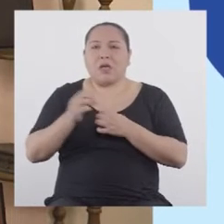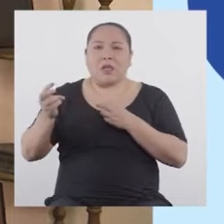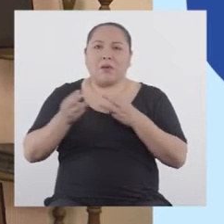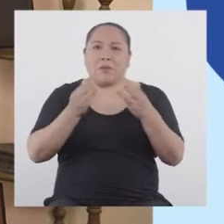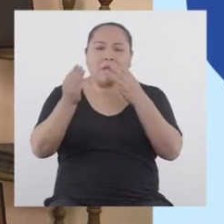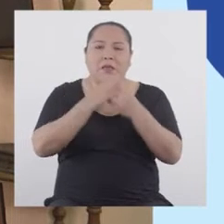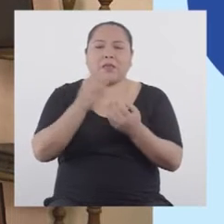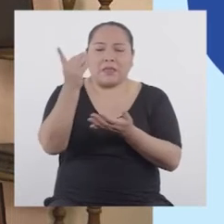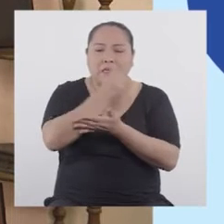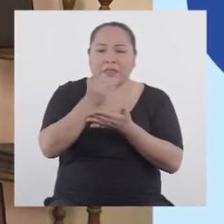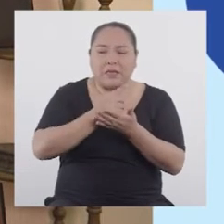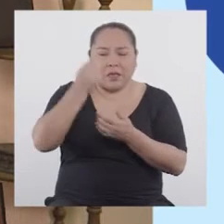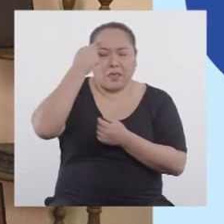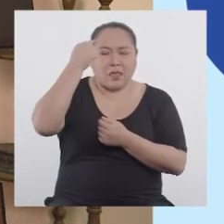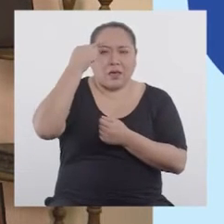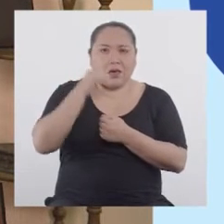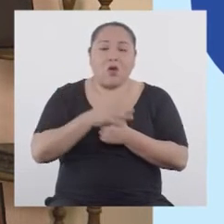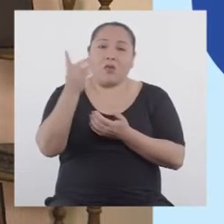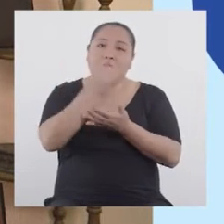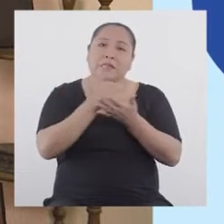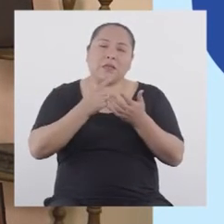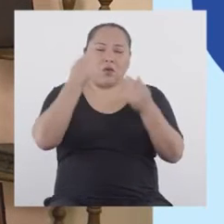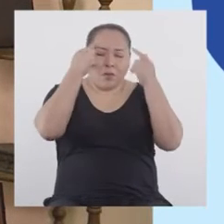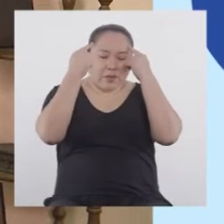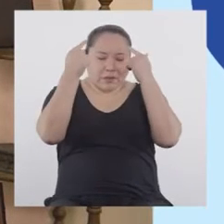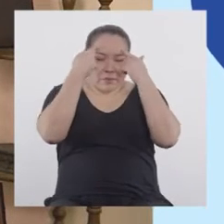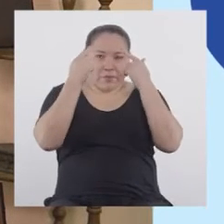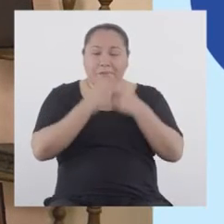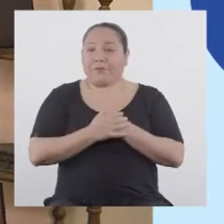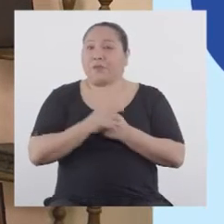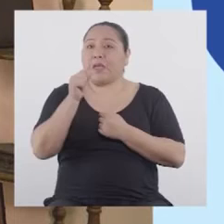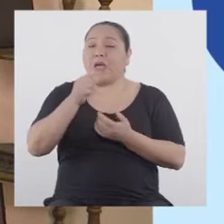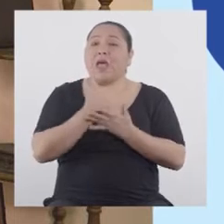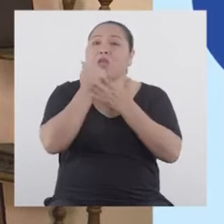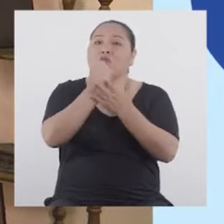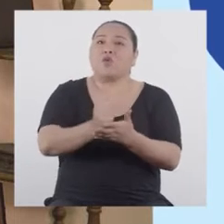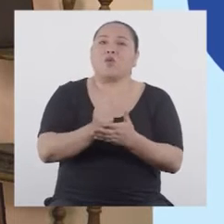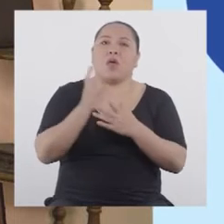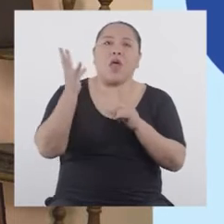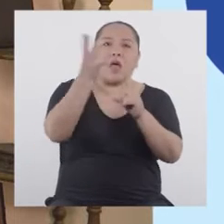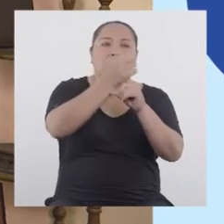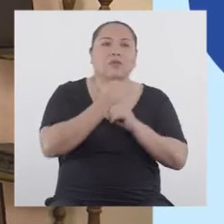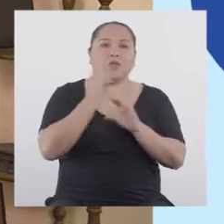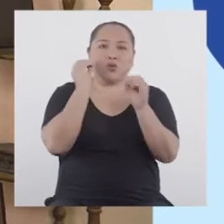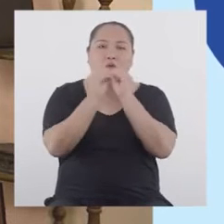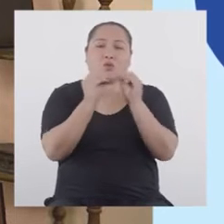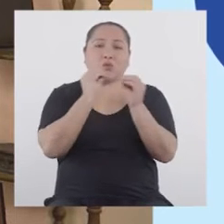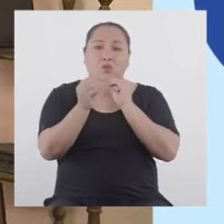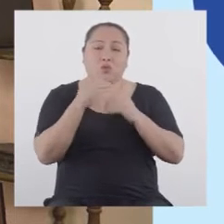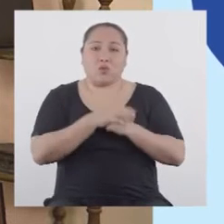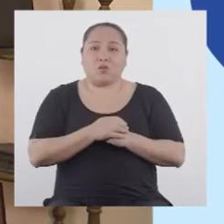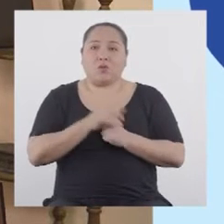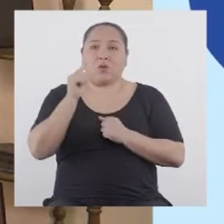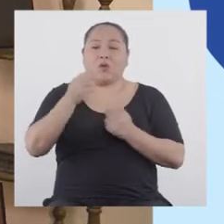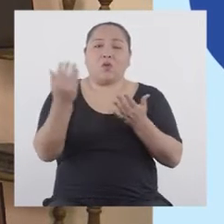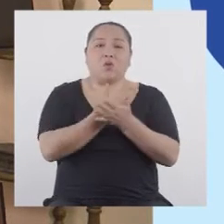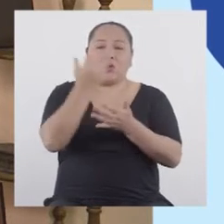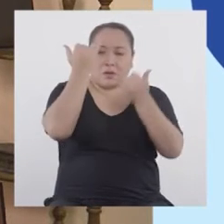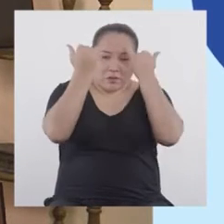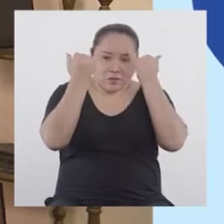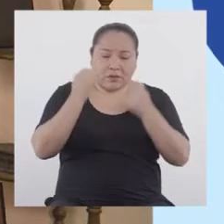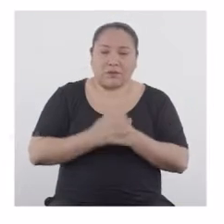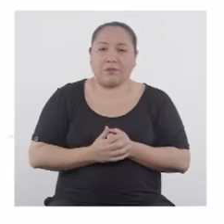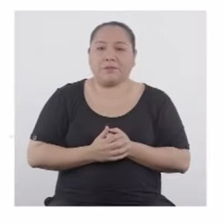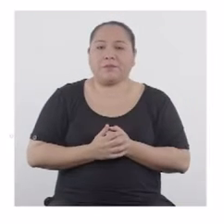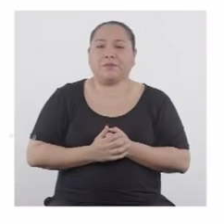la metodología del Design Thinking o diseño de pensamiento, que facilite obtener alternativas de solución